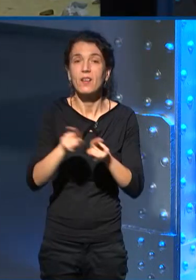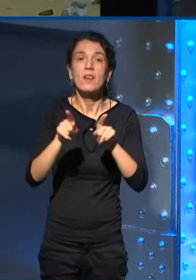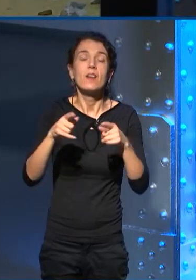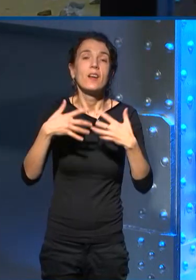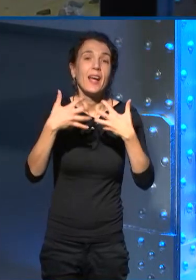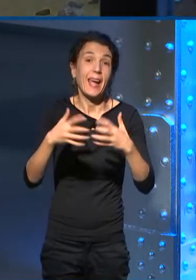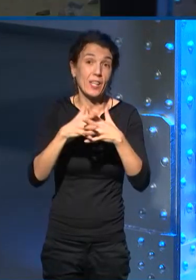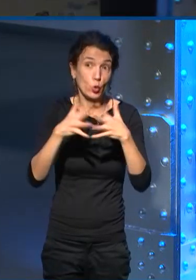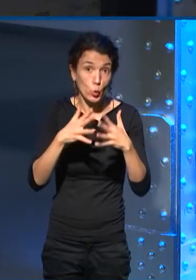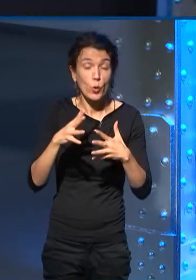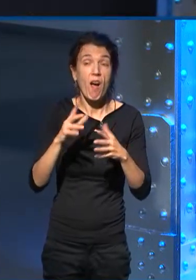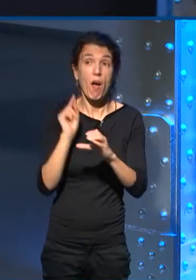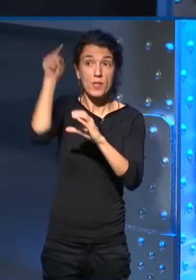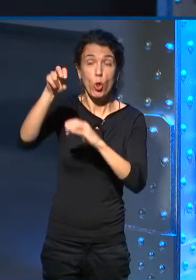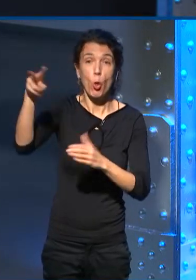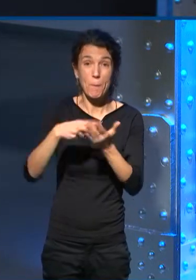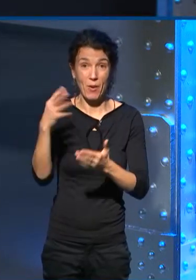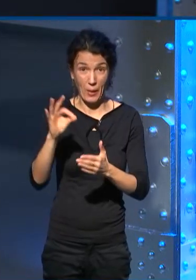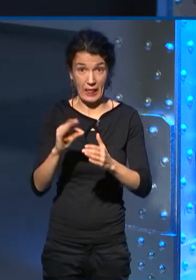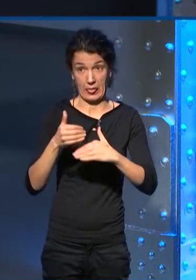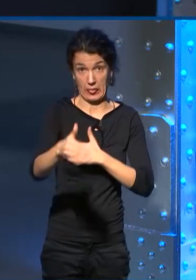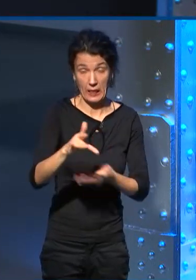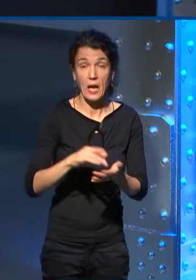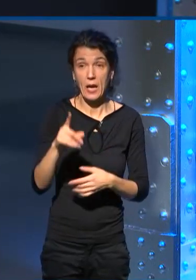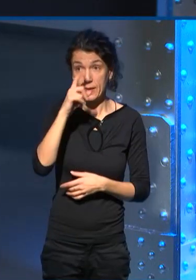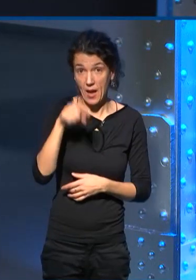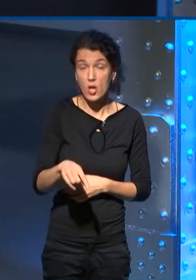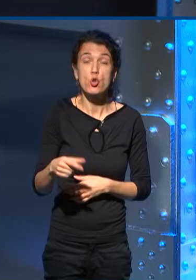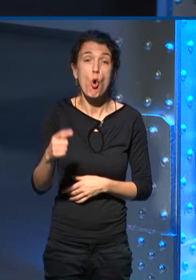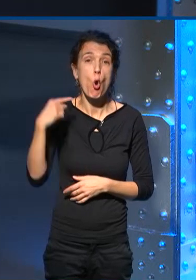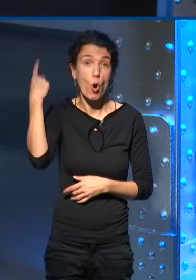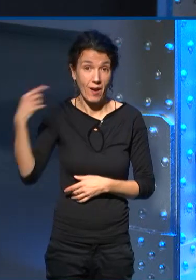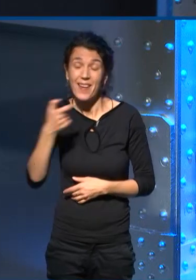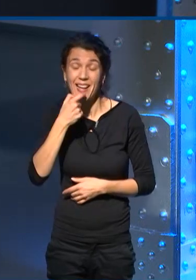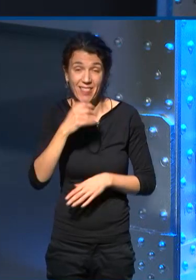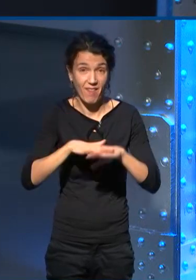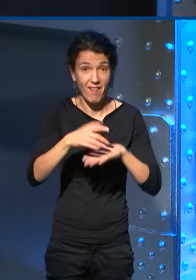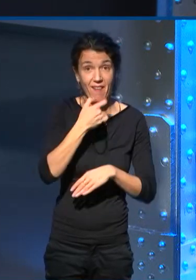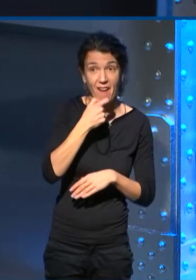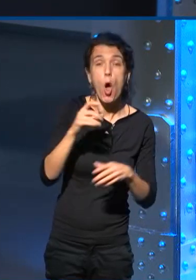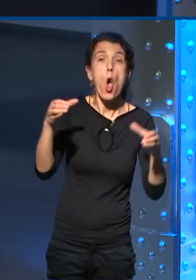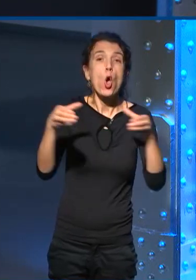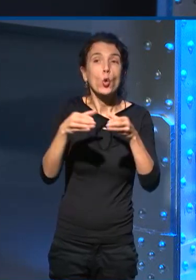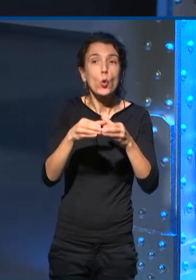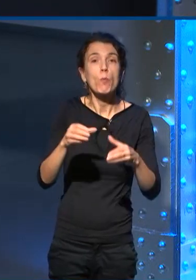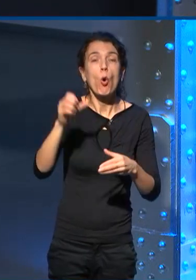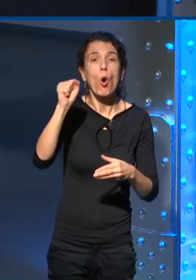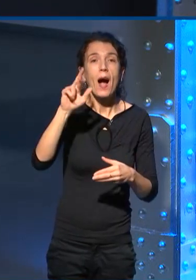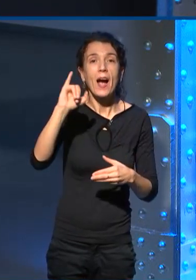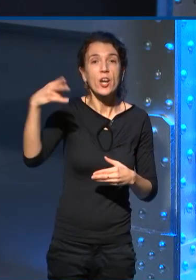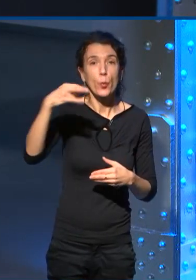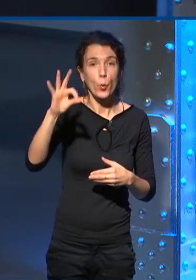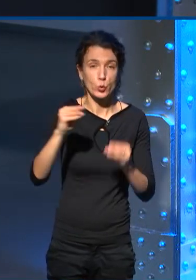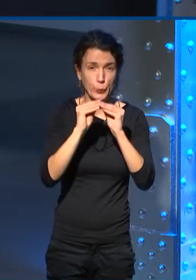misión ExoMars 2020, testeándose en Inglaterra, que es donde el grupo Airbus lo está construyendo.